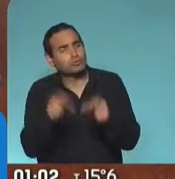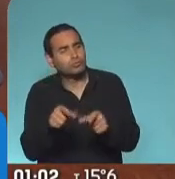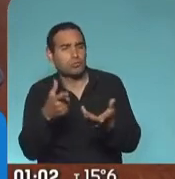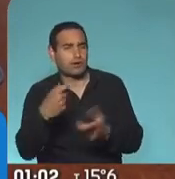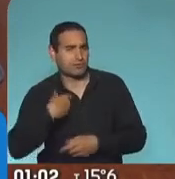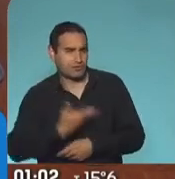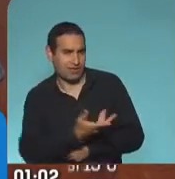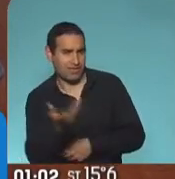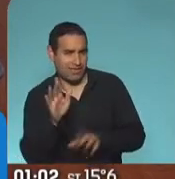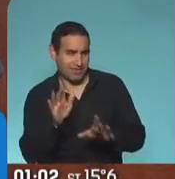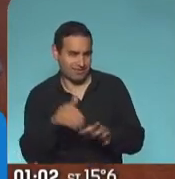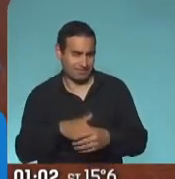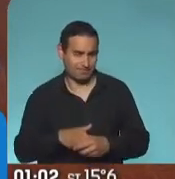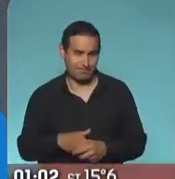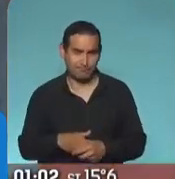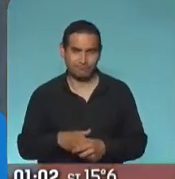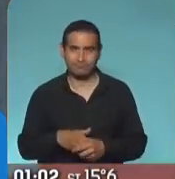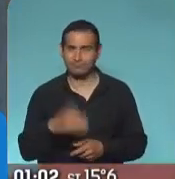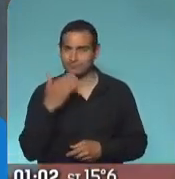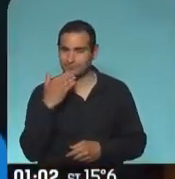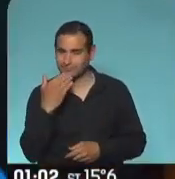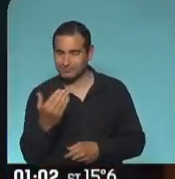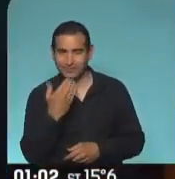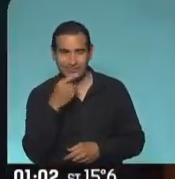que es el gran desafío que tiene nuestra sociedad muchas gracias muchas gracias a dos